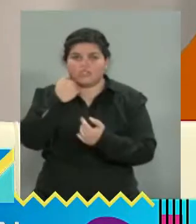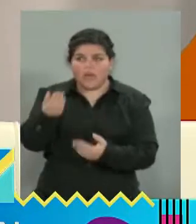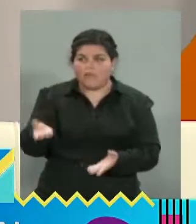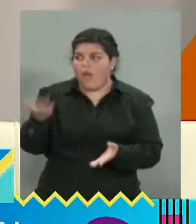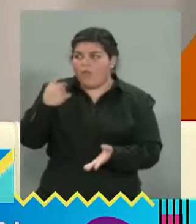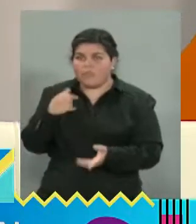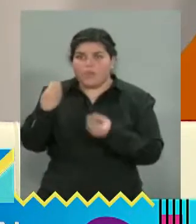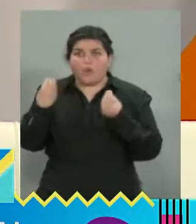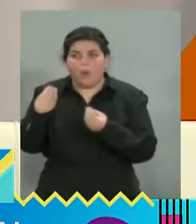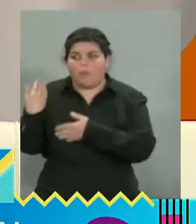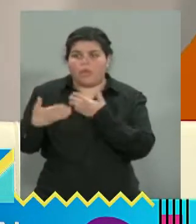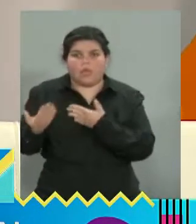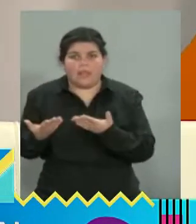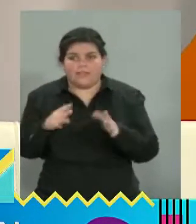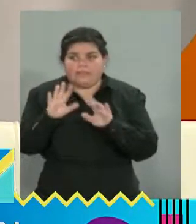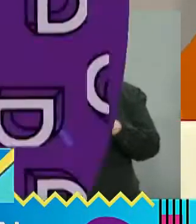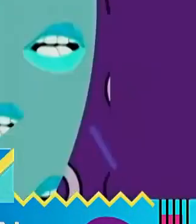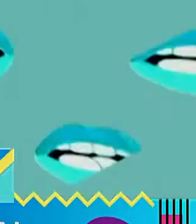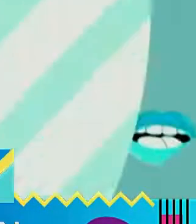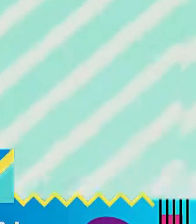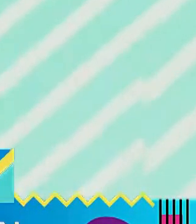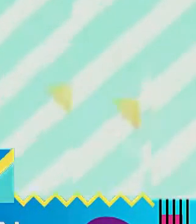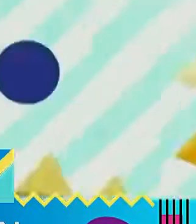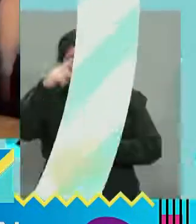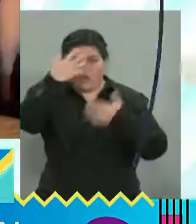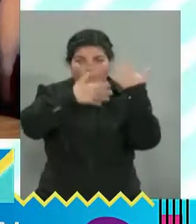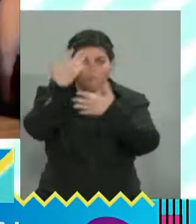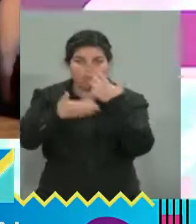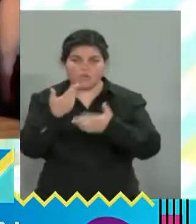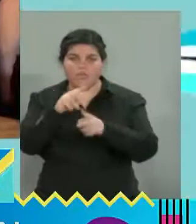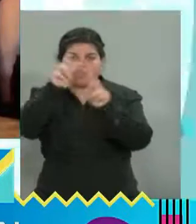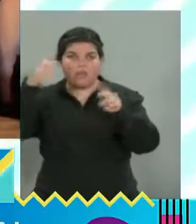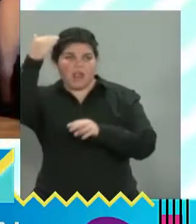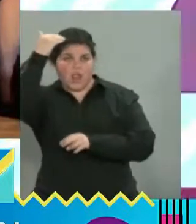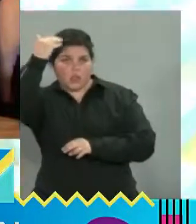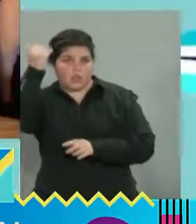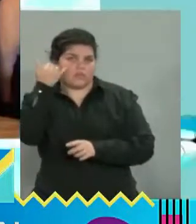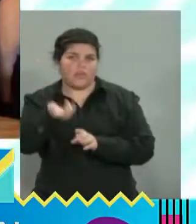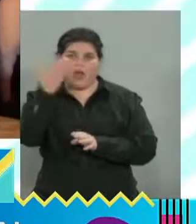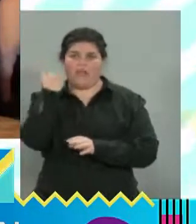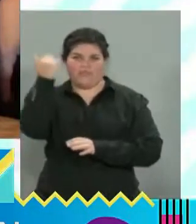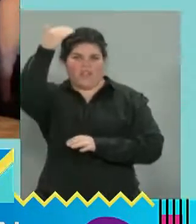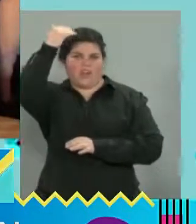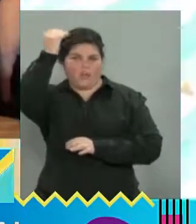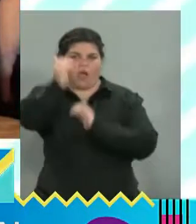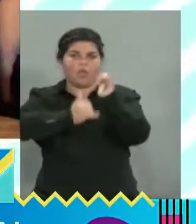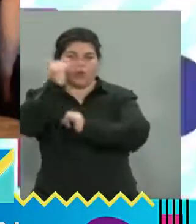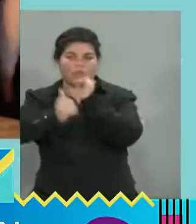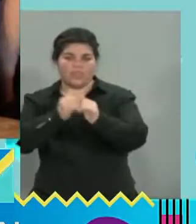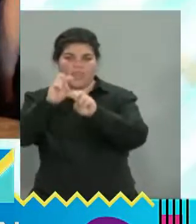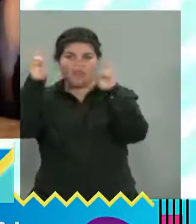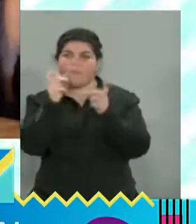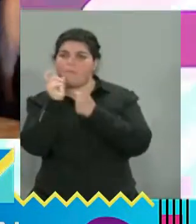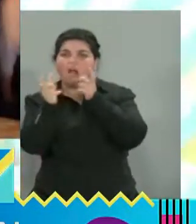reaccionar o cómo tratar el tema de la diversidad y empiezan las confusiones a nivel lingüístico, lo hablamos recién de lenguaje. Vamos a